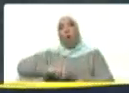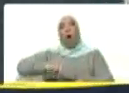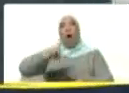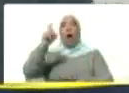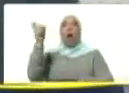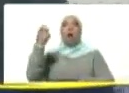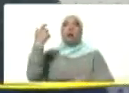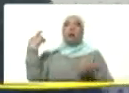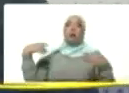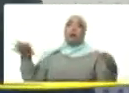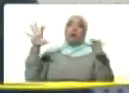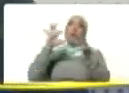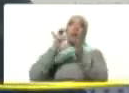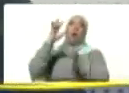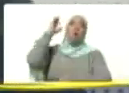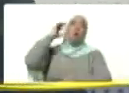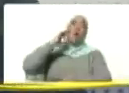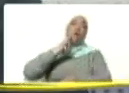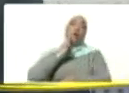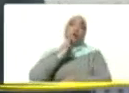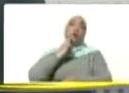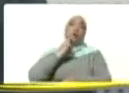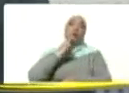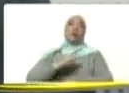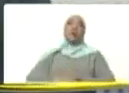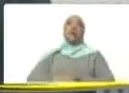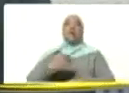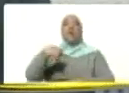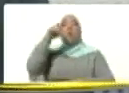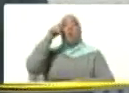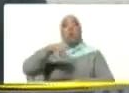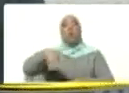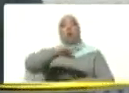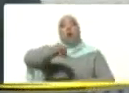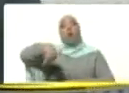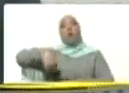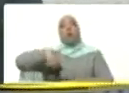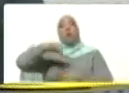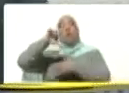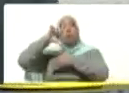la Alianza Bolivariana para los Pueblos de Nuestra América,